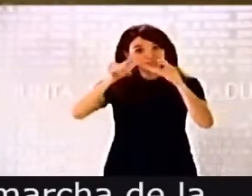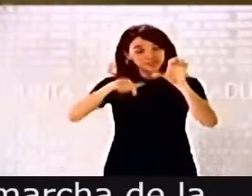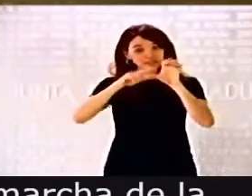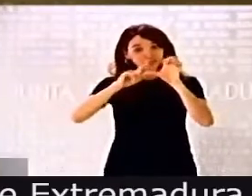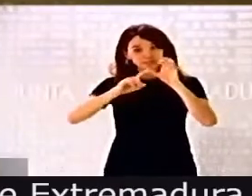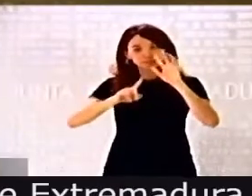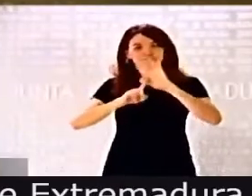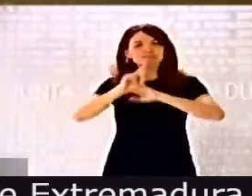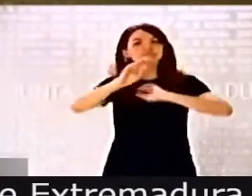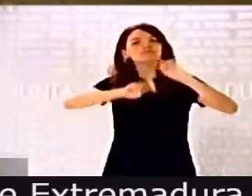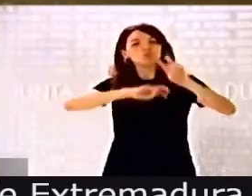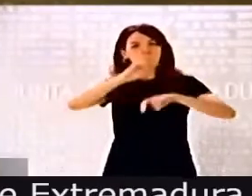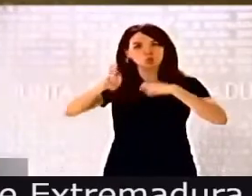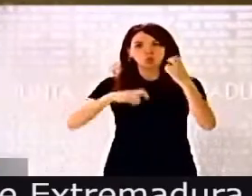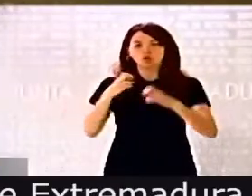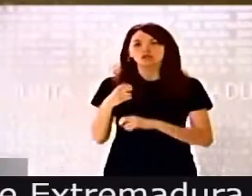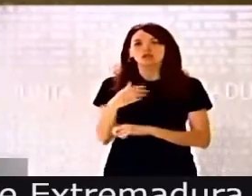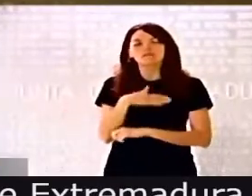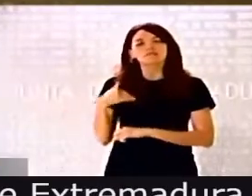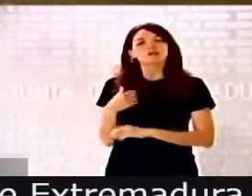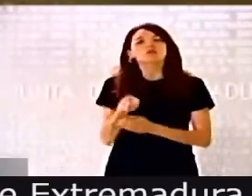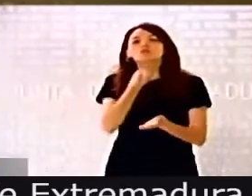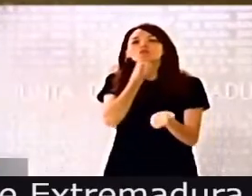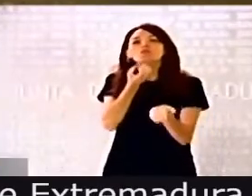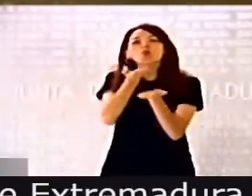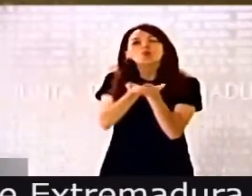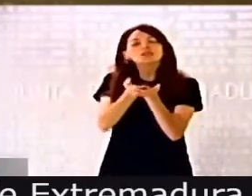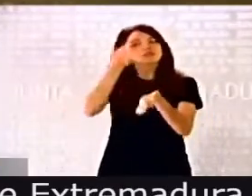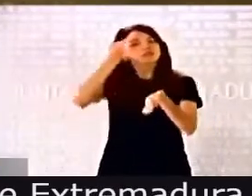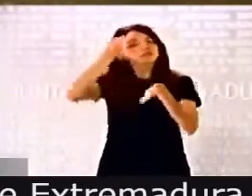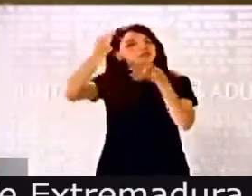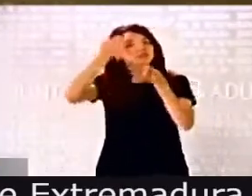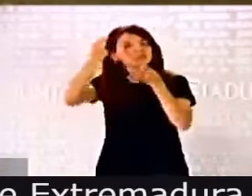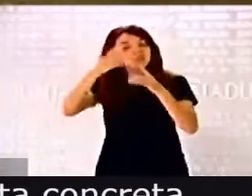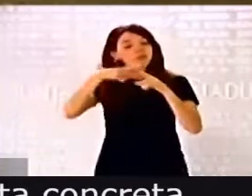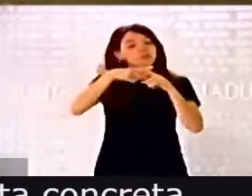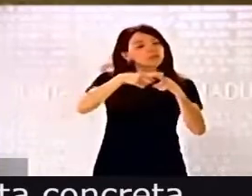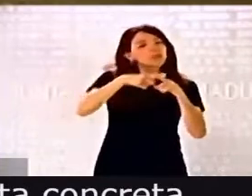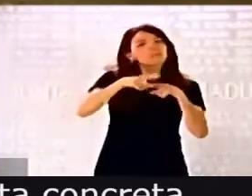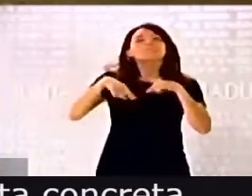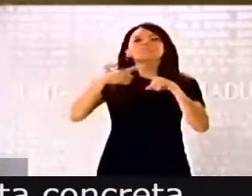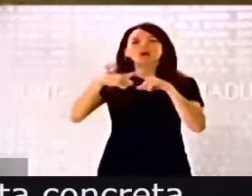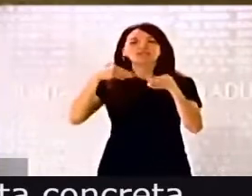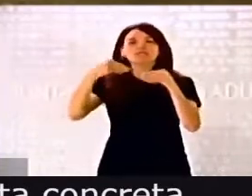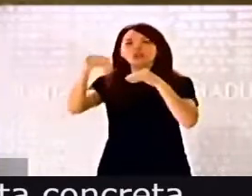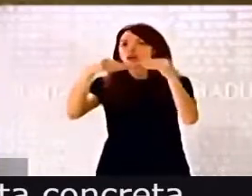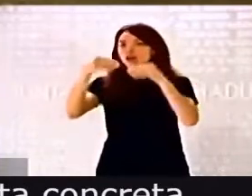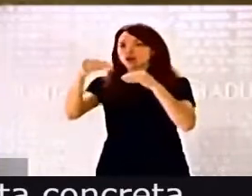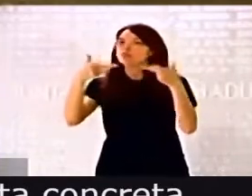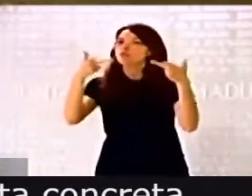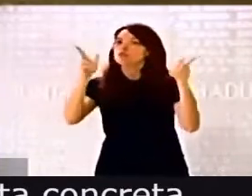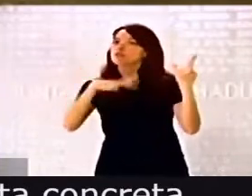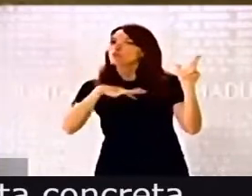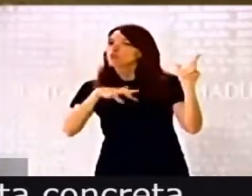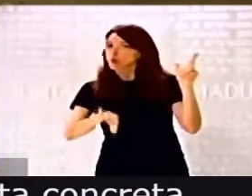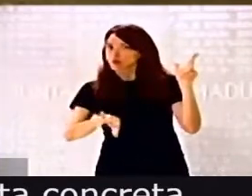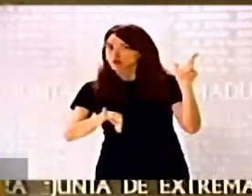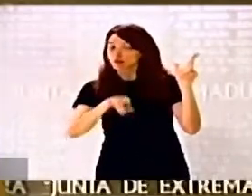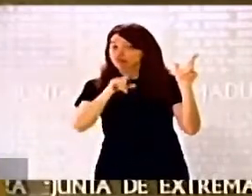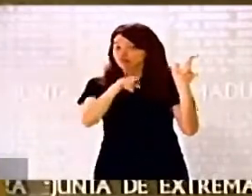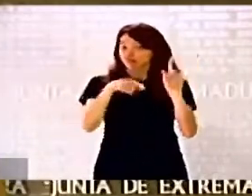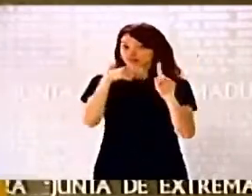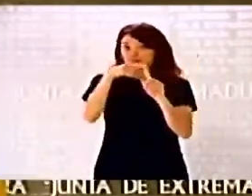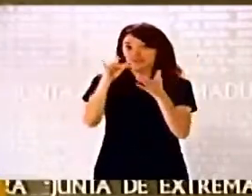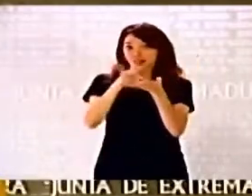y trabajar una propuesta concreta, compartida y flexible, que separe con claridad los problemas